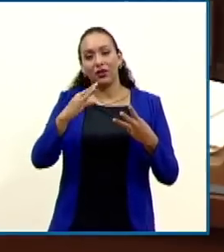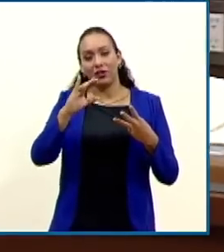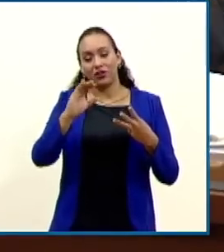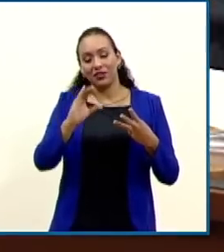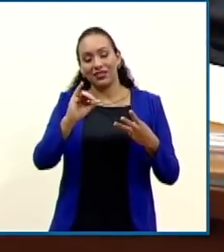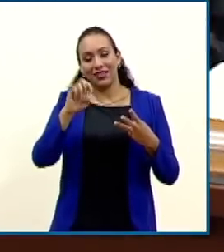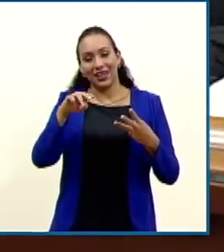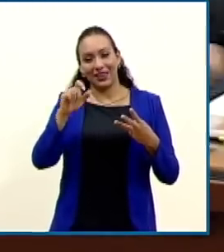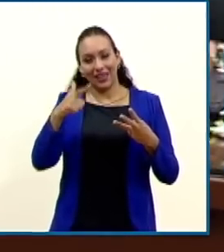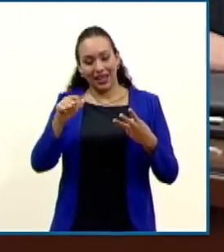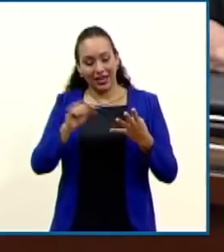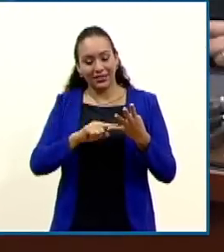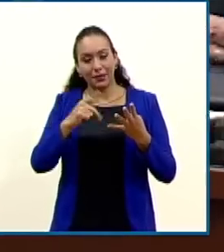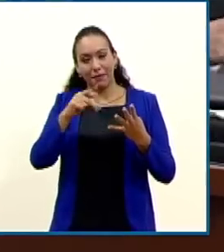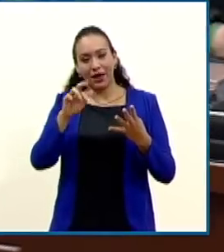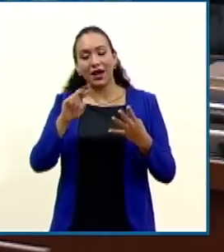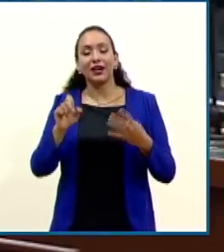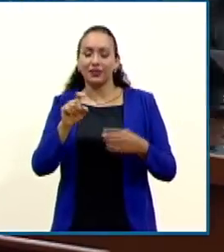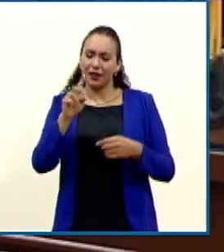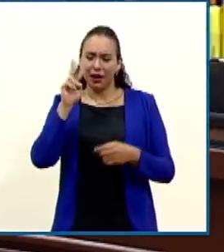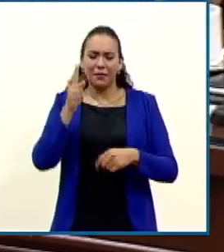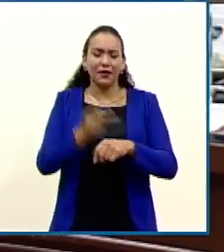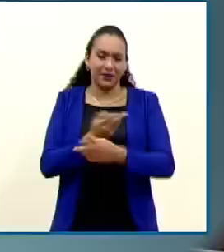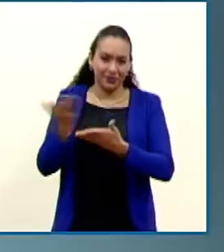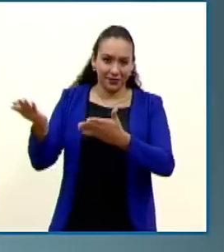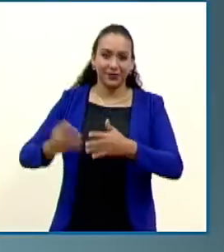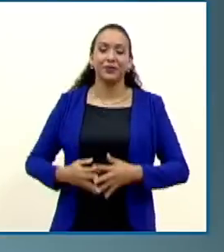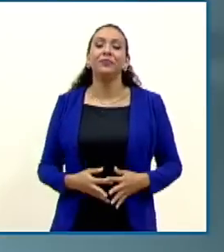Parras. Escuchemos los argumentos del ministro ponente.